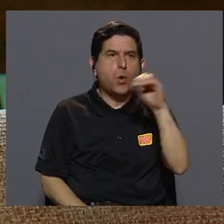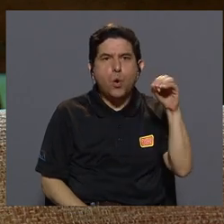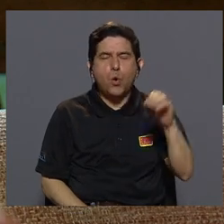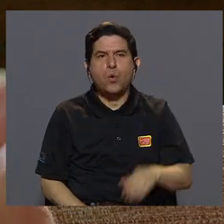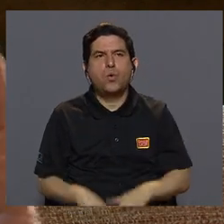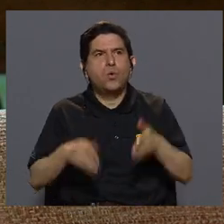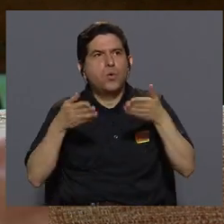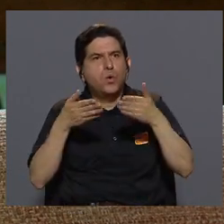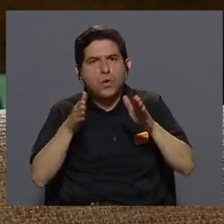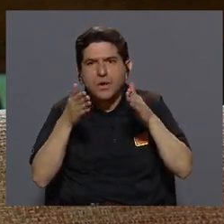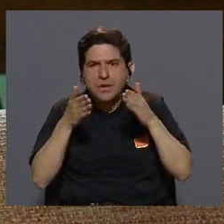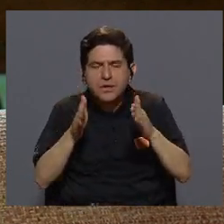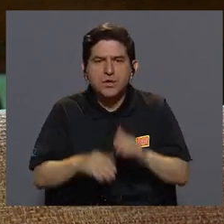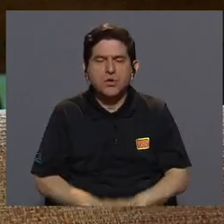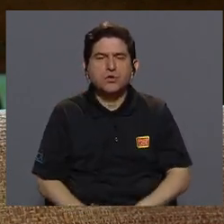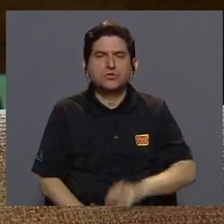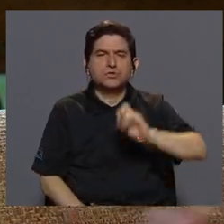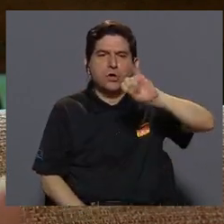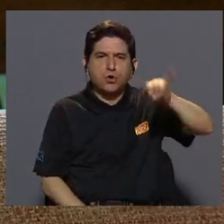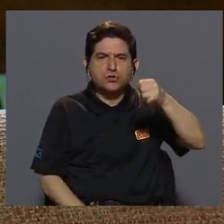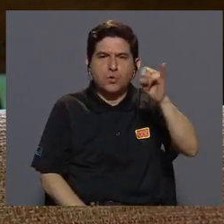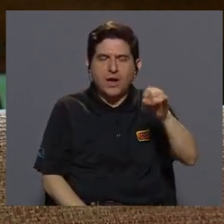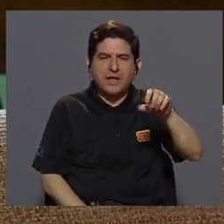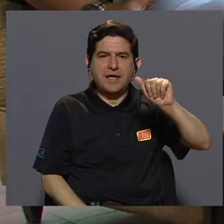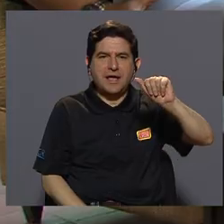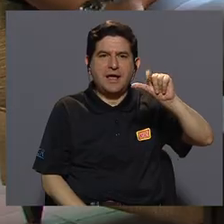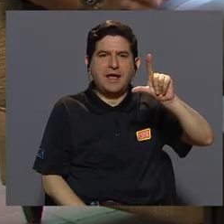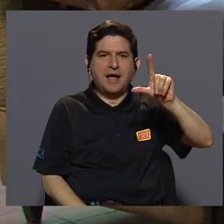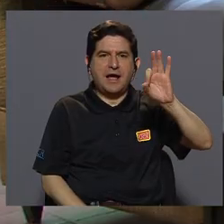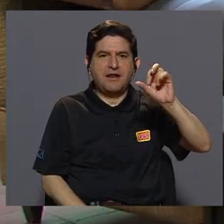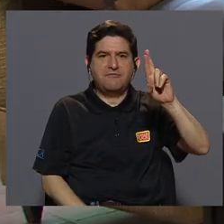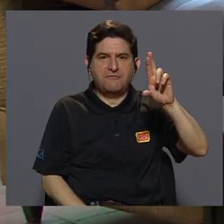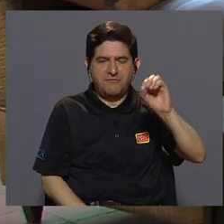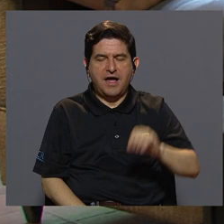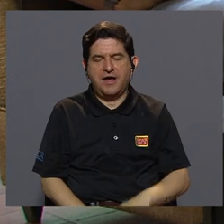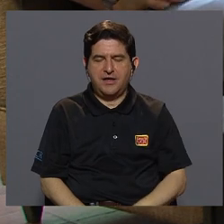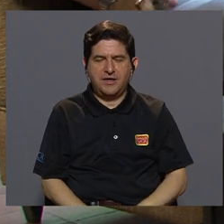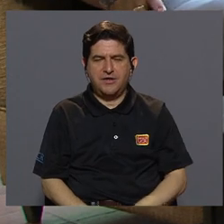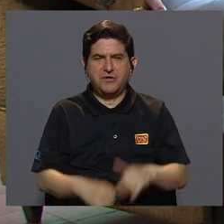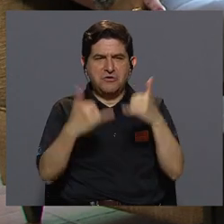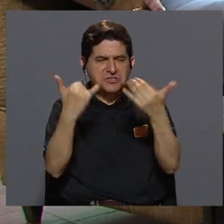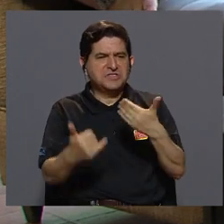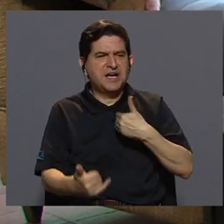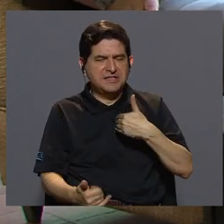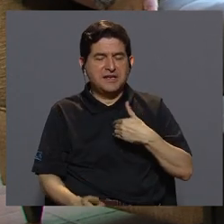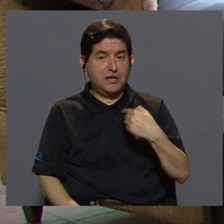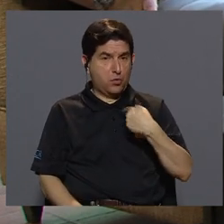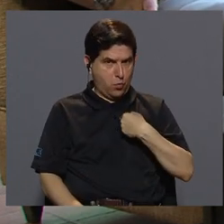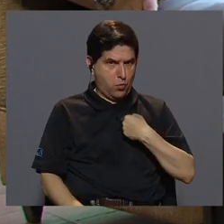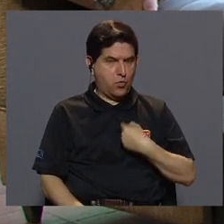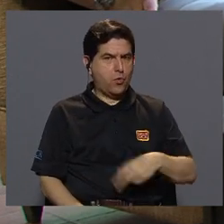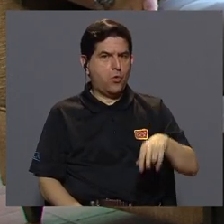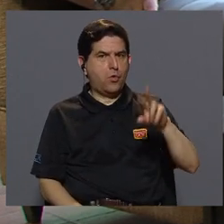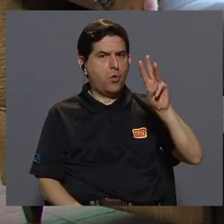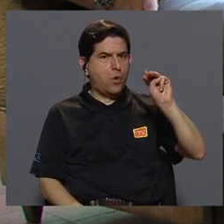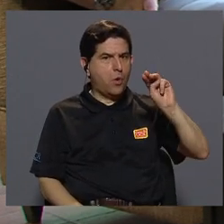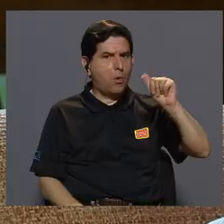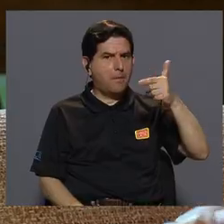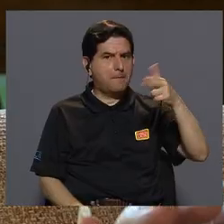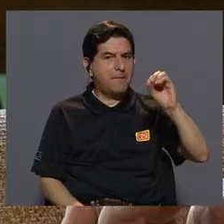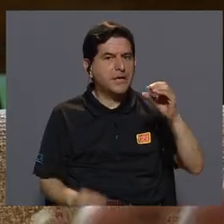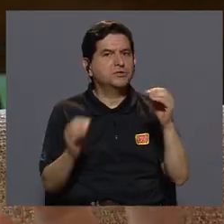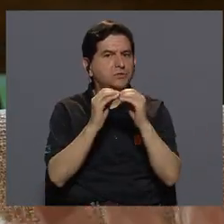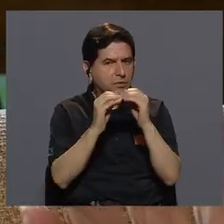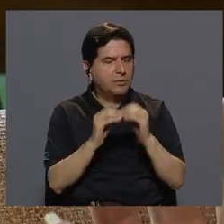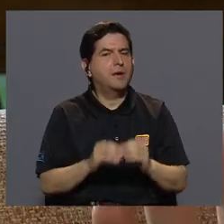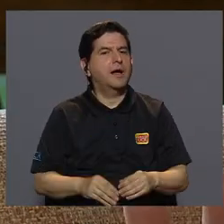hijos de don José Joaquín Alfaro. Como compañeros, con Rodrigo ya tenía uno que estar, con el Macho tenía uno que